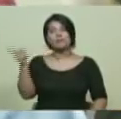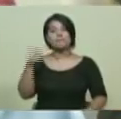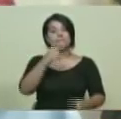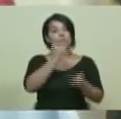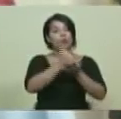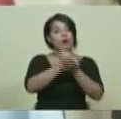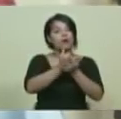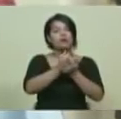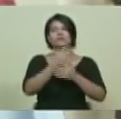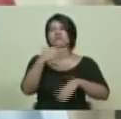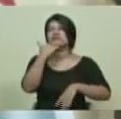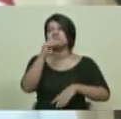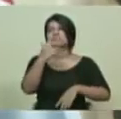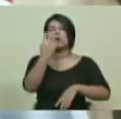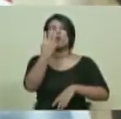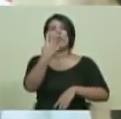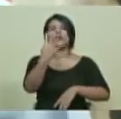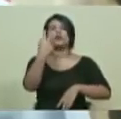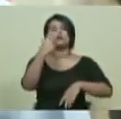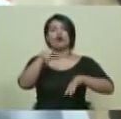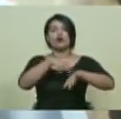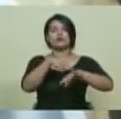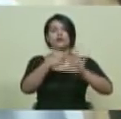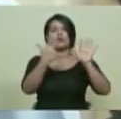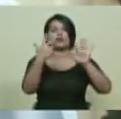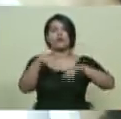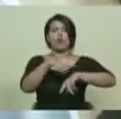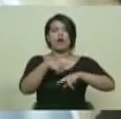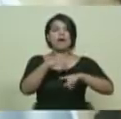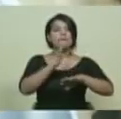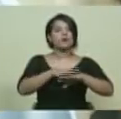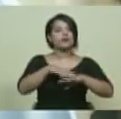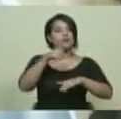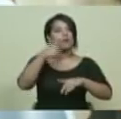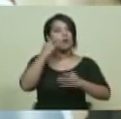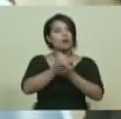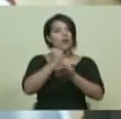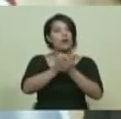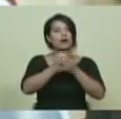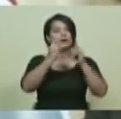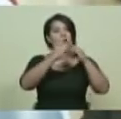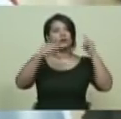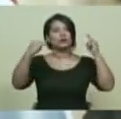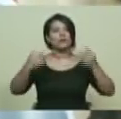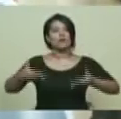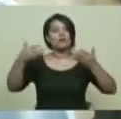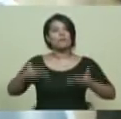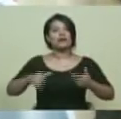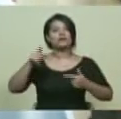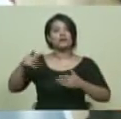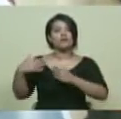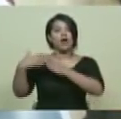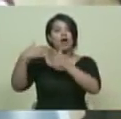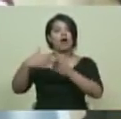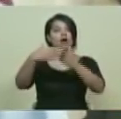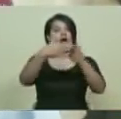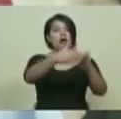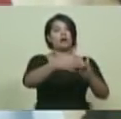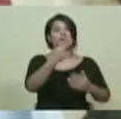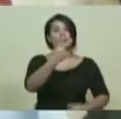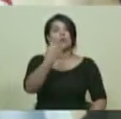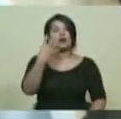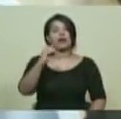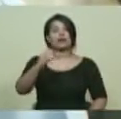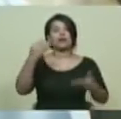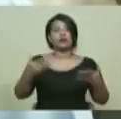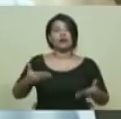paralela que dura 48 horas, también pruebas de atraque, porque lo vamos a hacer a través de un barco de la Armada, por el peso. Serían 240 toneladas, son 80